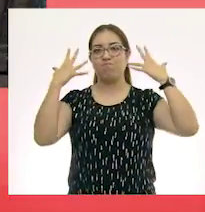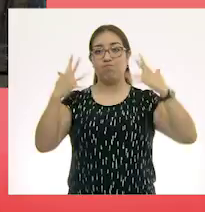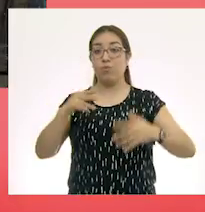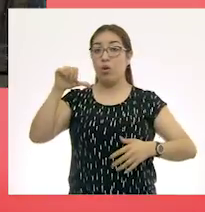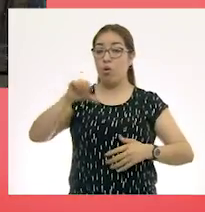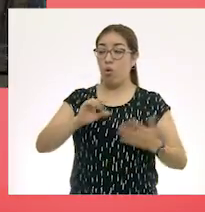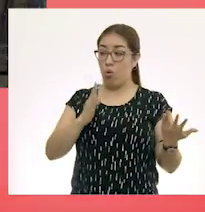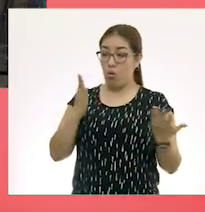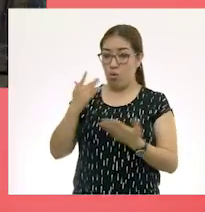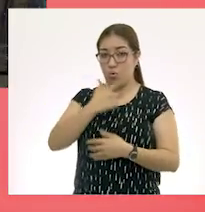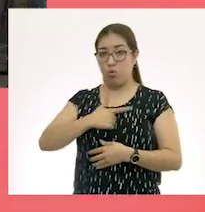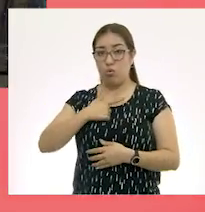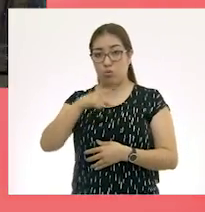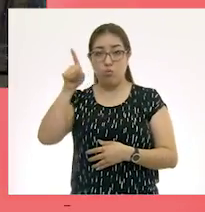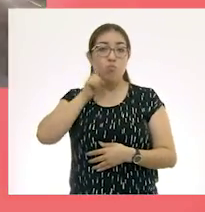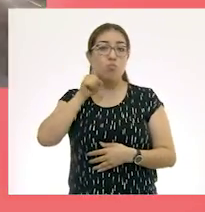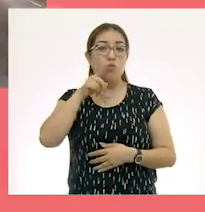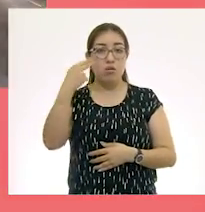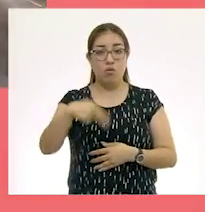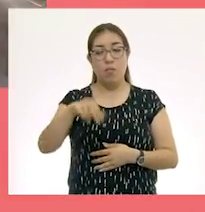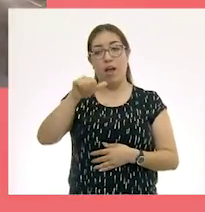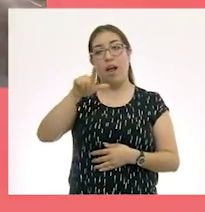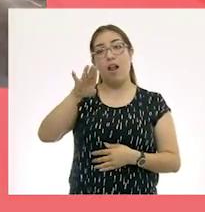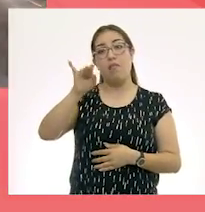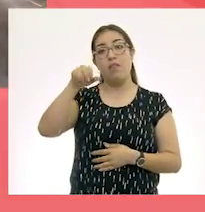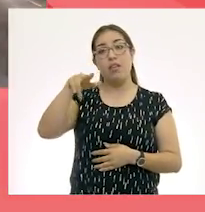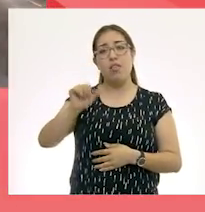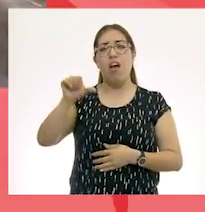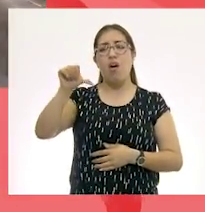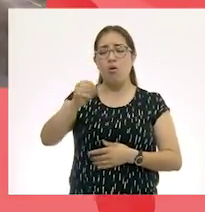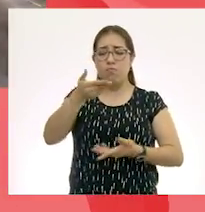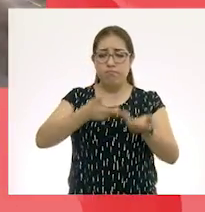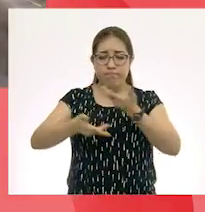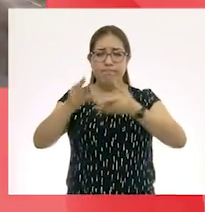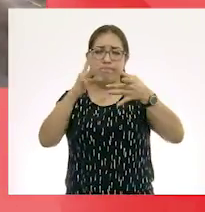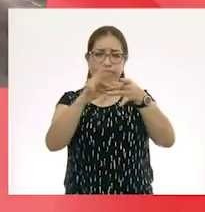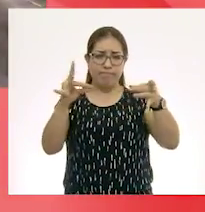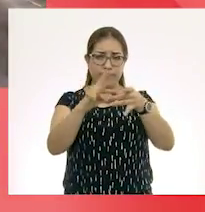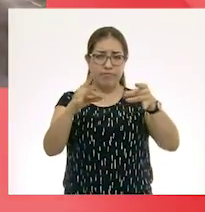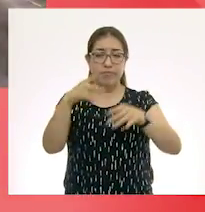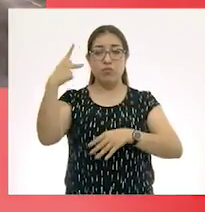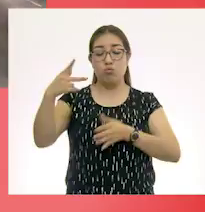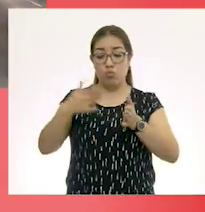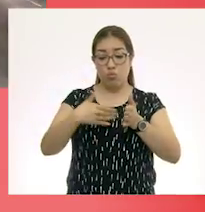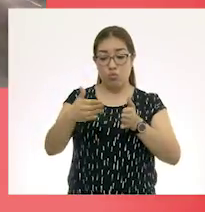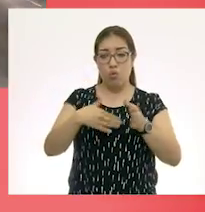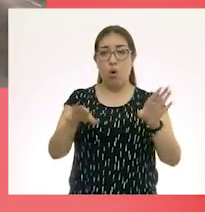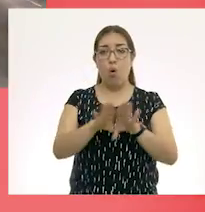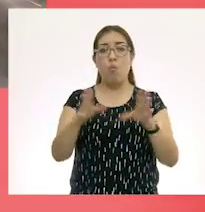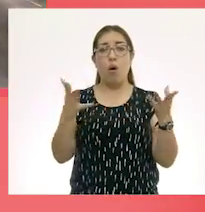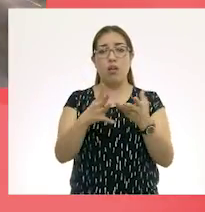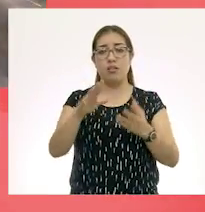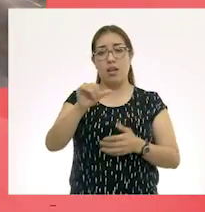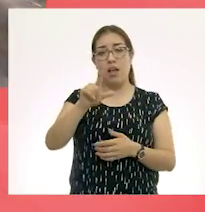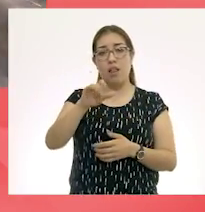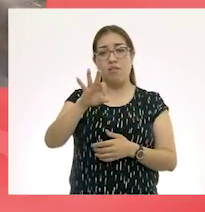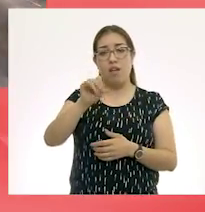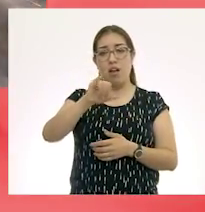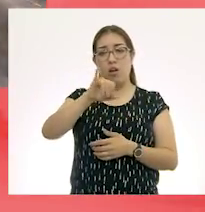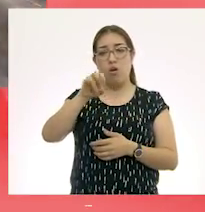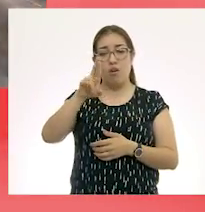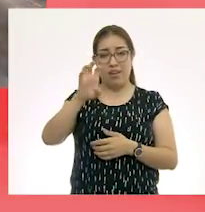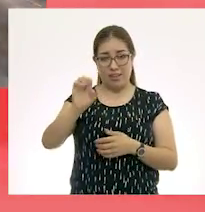gusto de tener a doña Albina, quien nos va a compartir la receta de los alfajores y los